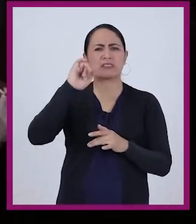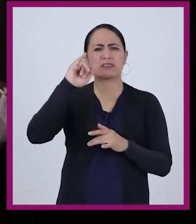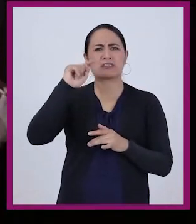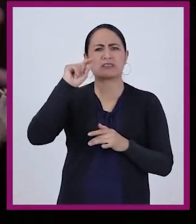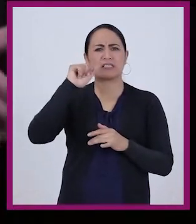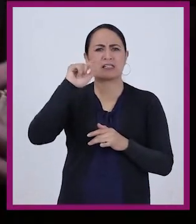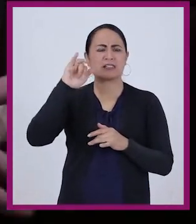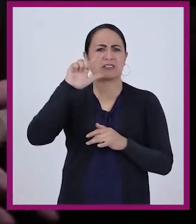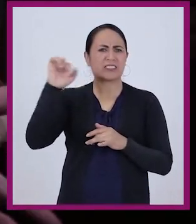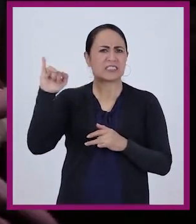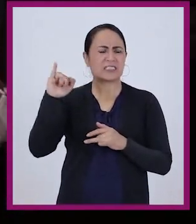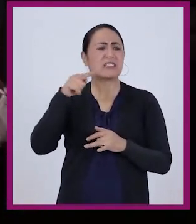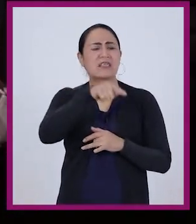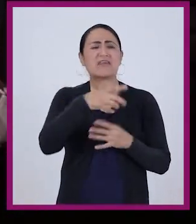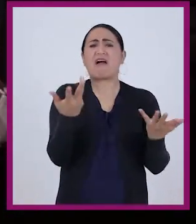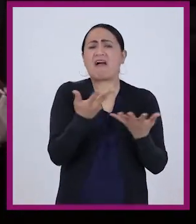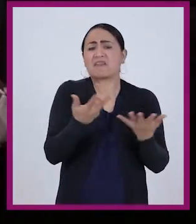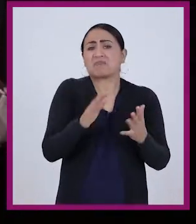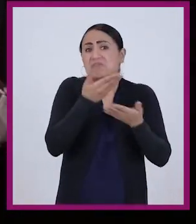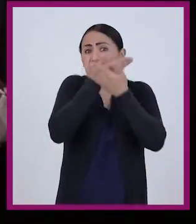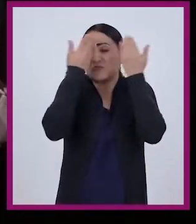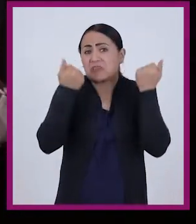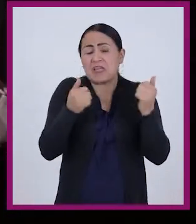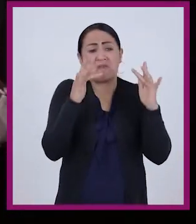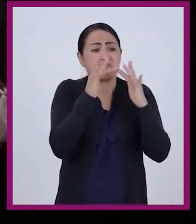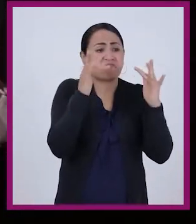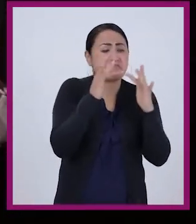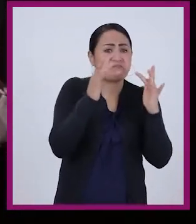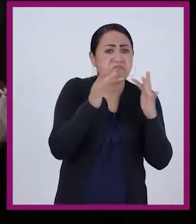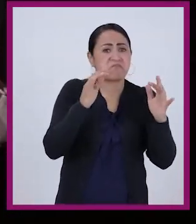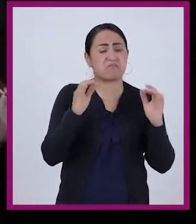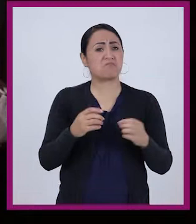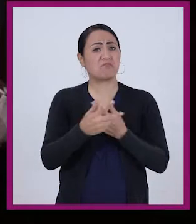y pues no contesta la videollamada.